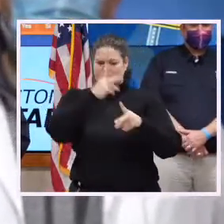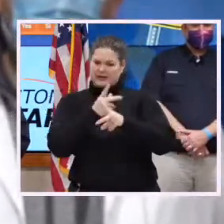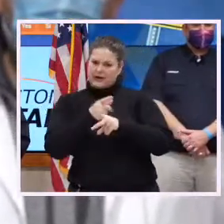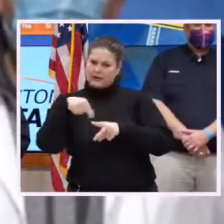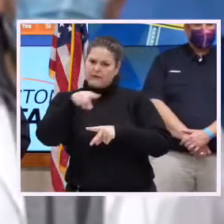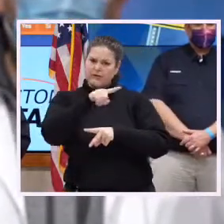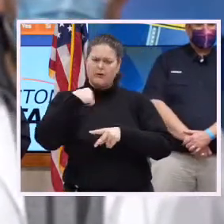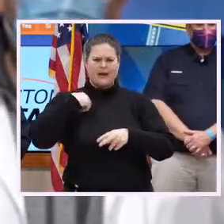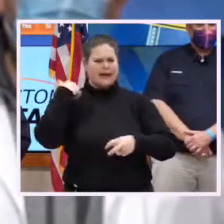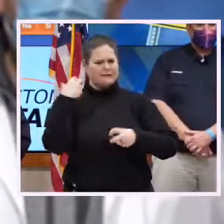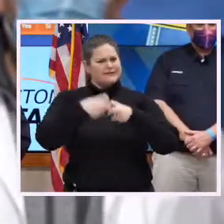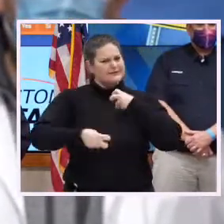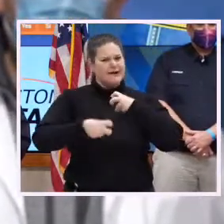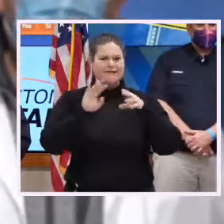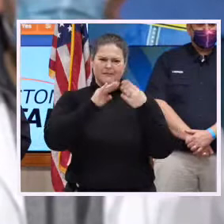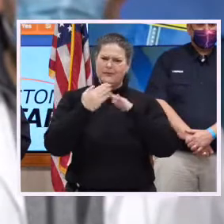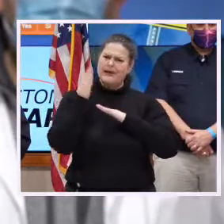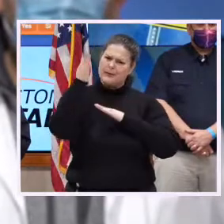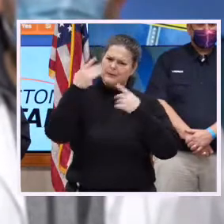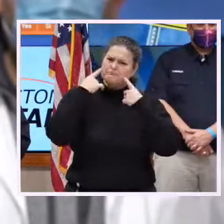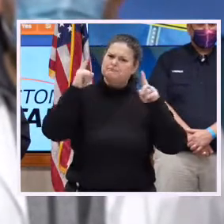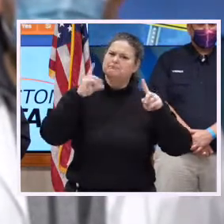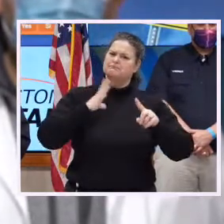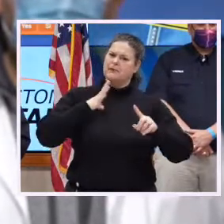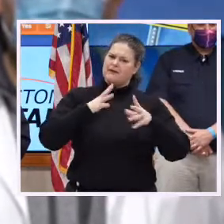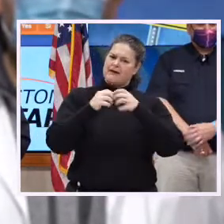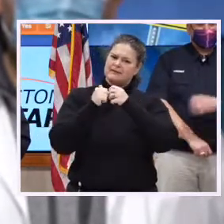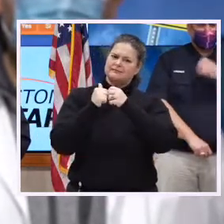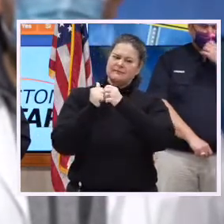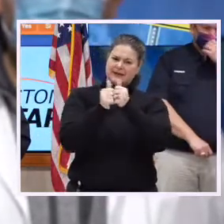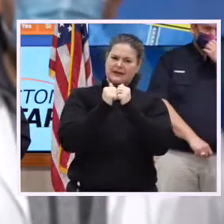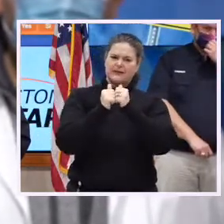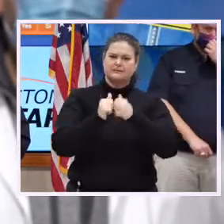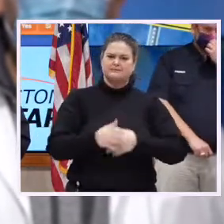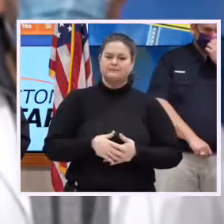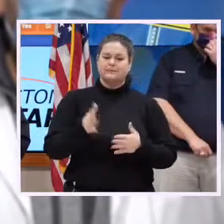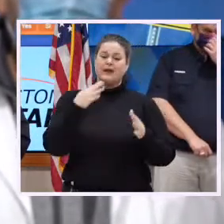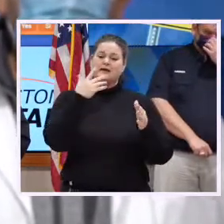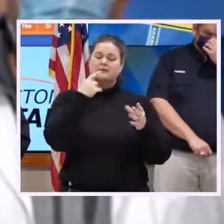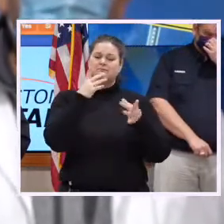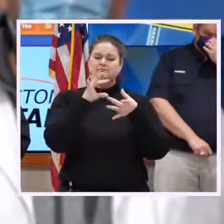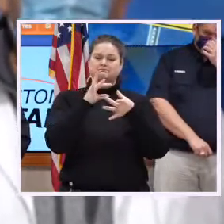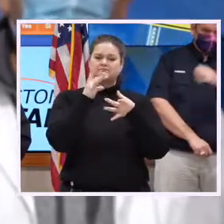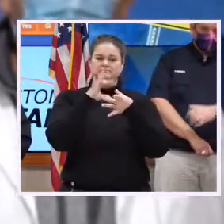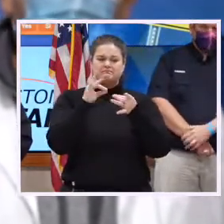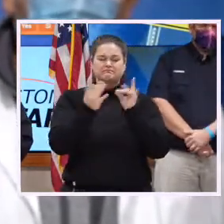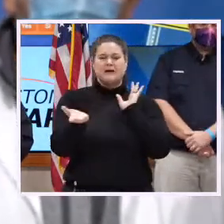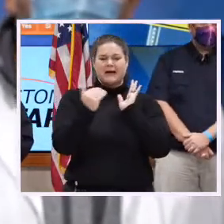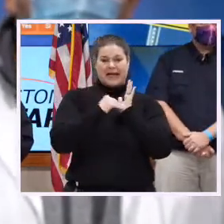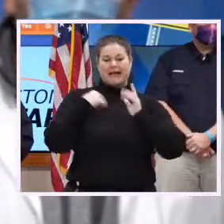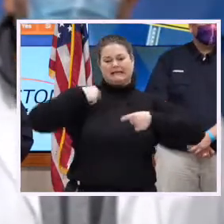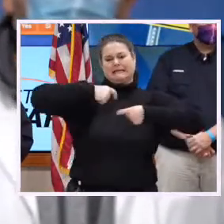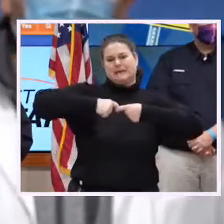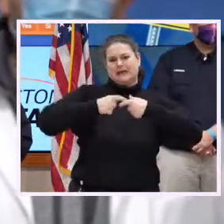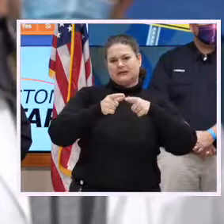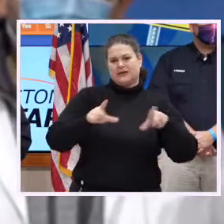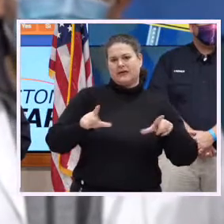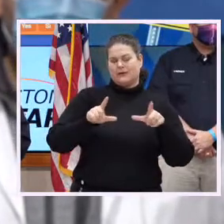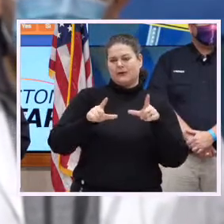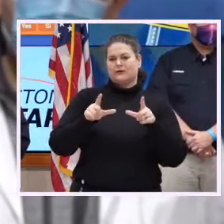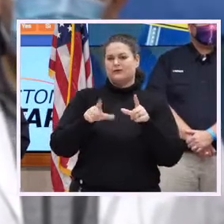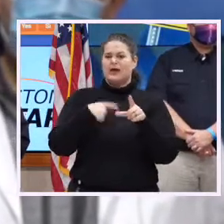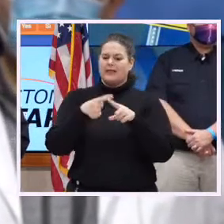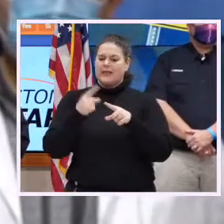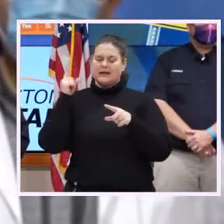community. So we'll keep getting through this. We'll hear, or actually, let me repeat my remarks in Spanish, and then we'll hear from Dr. Prater and